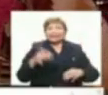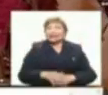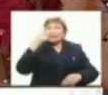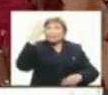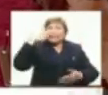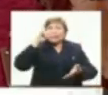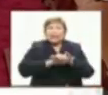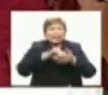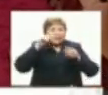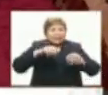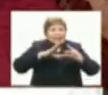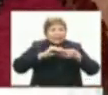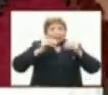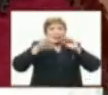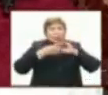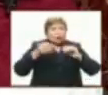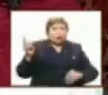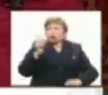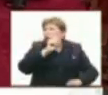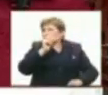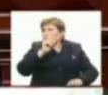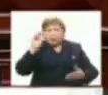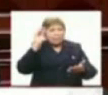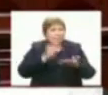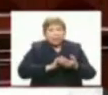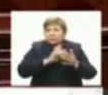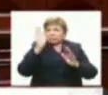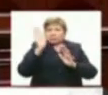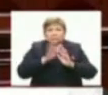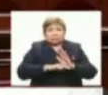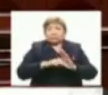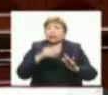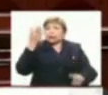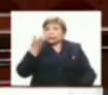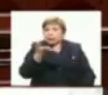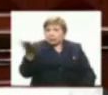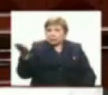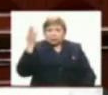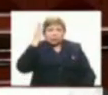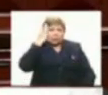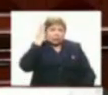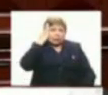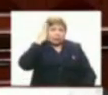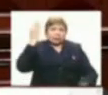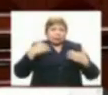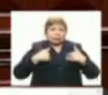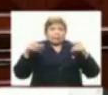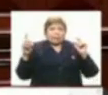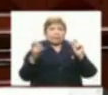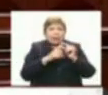Para que esta historia no sea más la excepción. Quiero que sepan que tienen mi